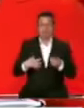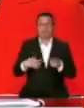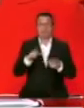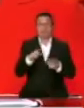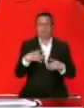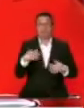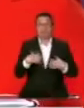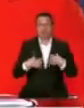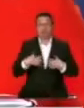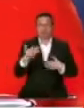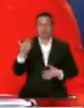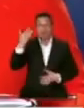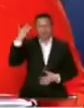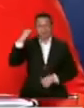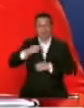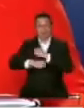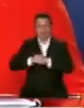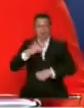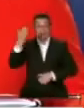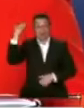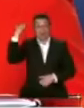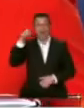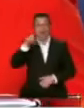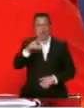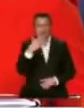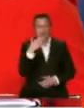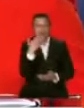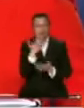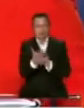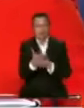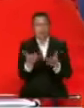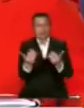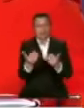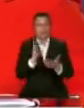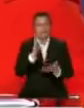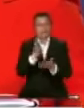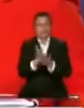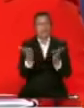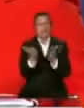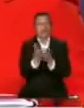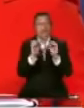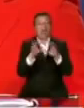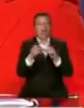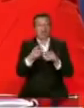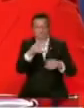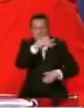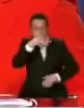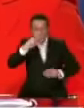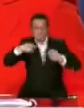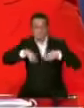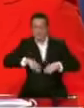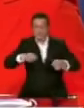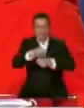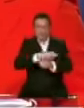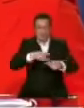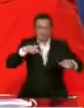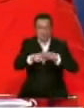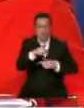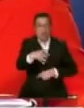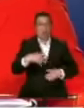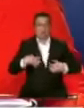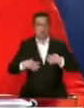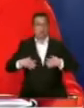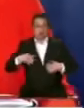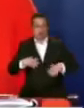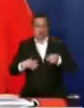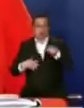le molestó hace muchos años cuando planteamos la necesidad de terminar con el lucro en la educación, de terminar con el negocio en la educación. Y eso